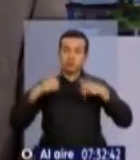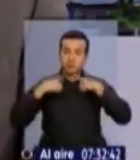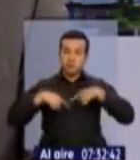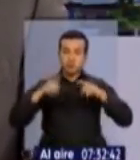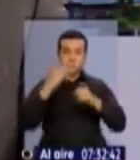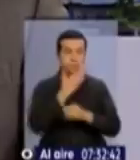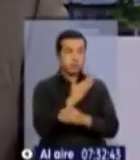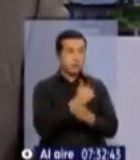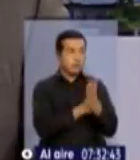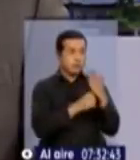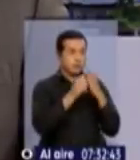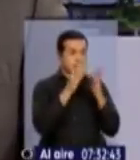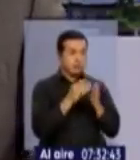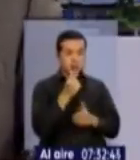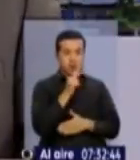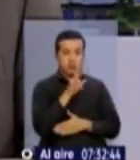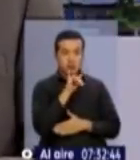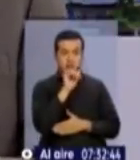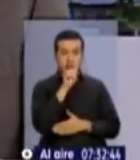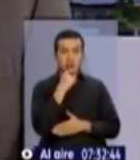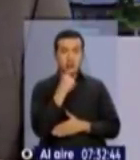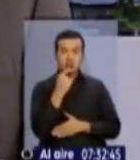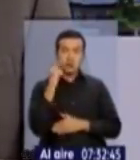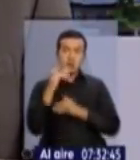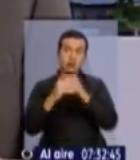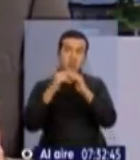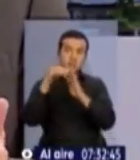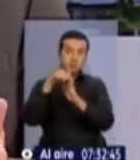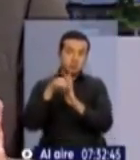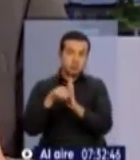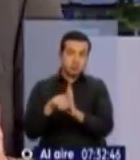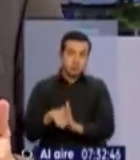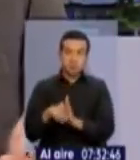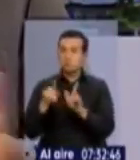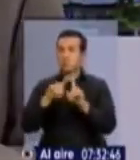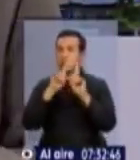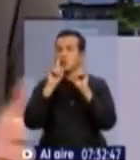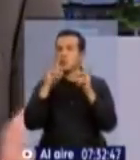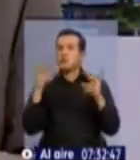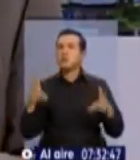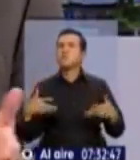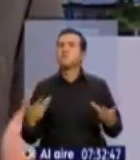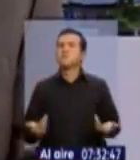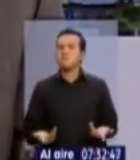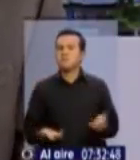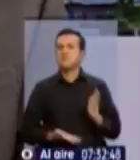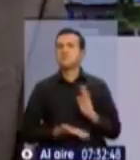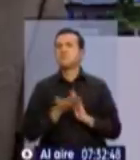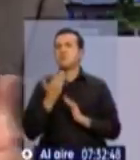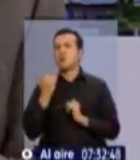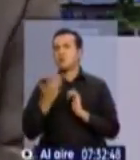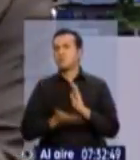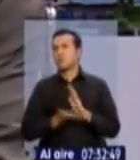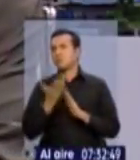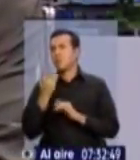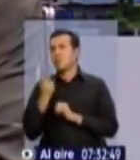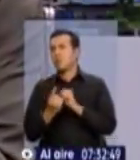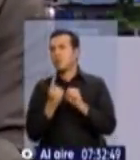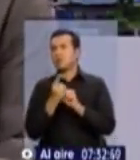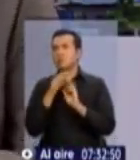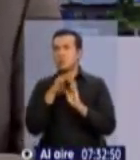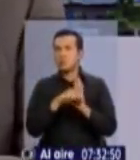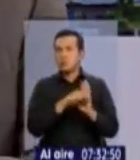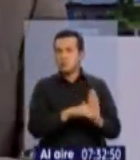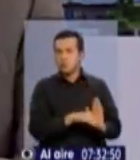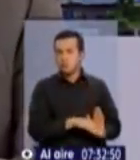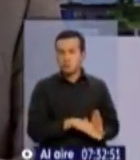seguirá disminuyendo con el tiempo la pregunta entonces sería vueltos para que hacemos el incremento ahora si cada año va a disminuir un punto a